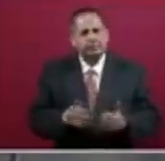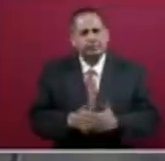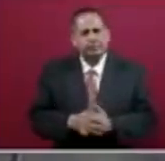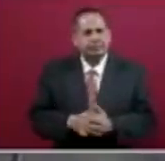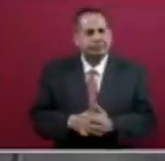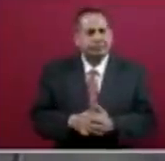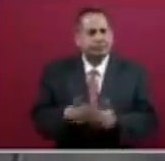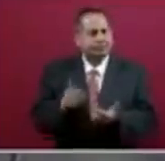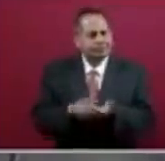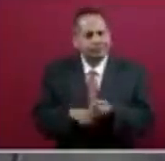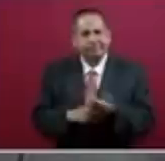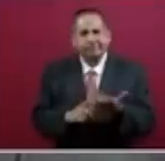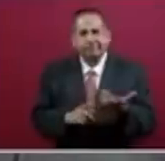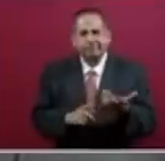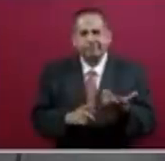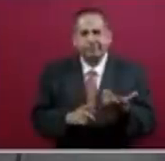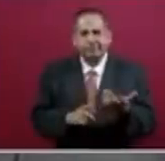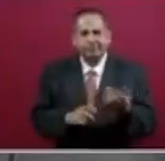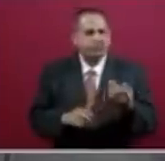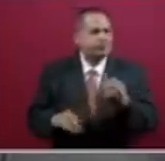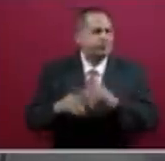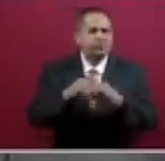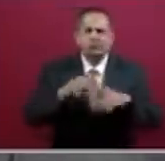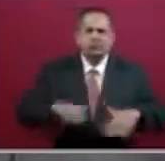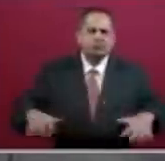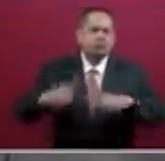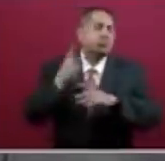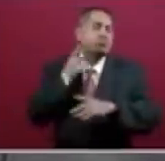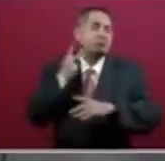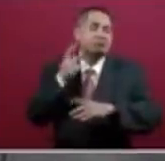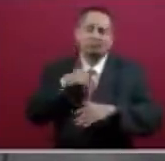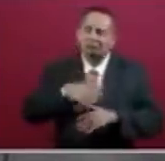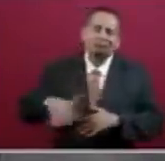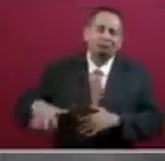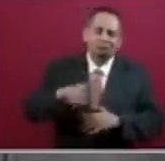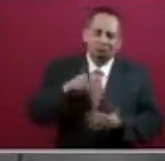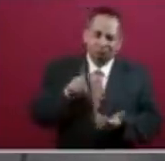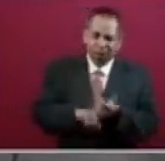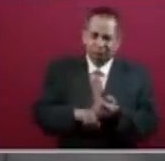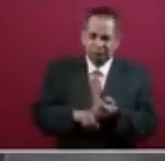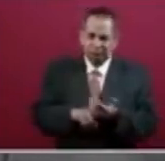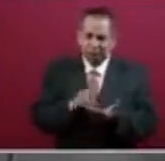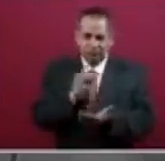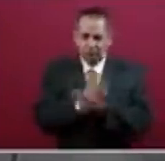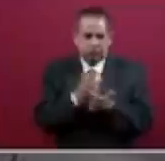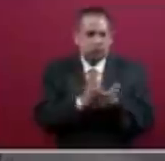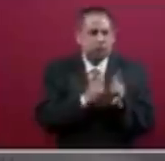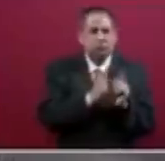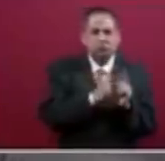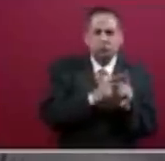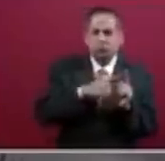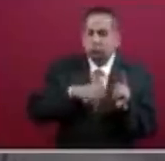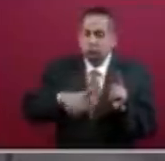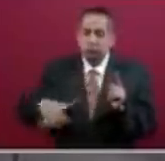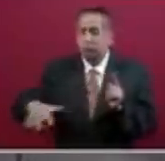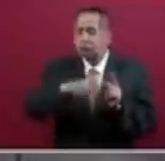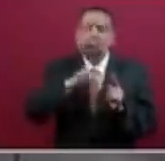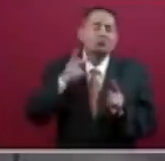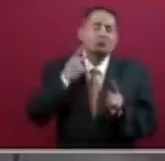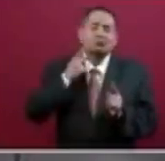en toda la sociedad política, no solo en un partido, en la sociedad